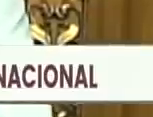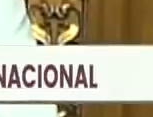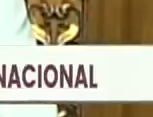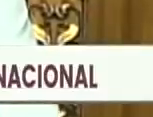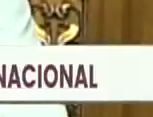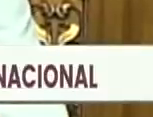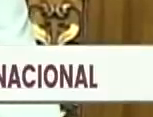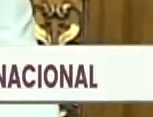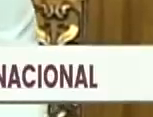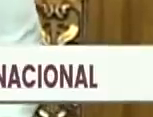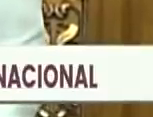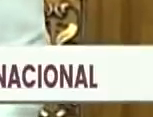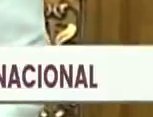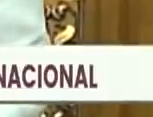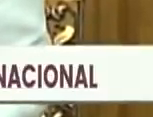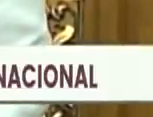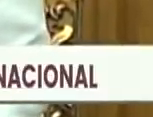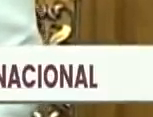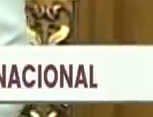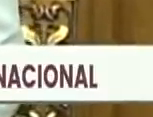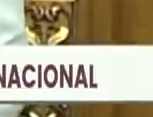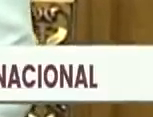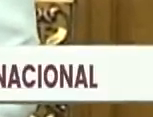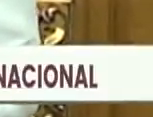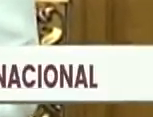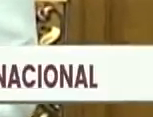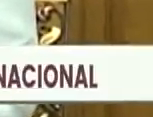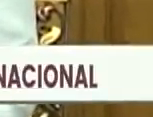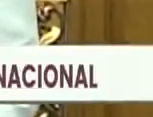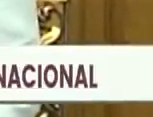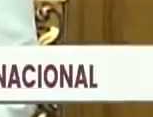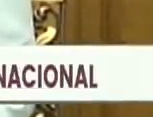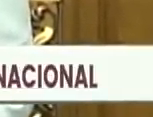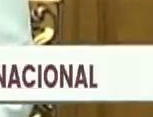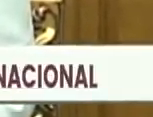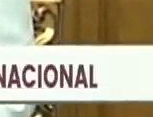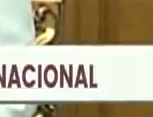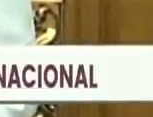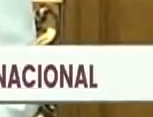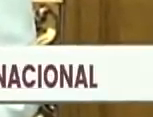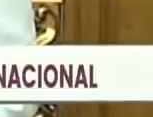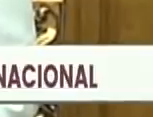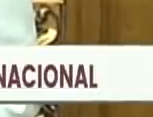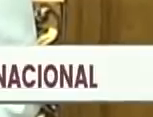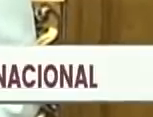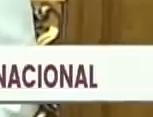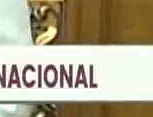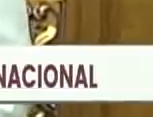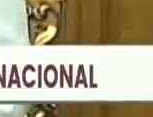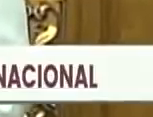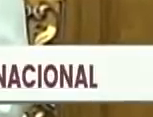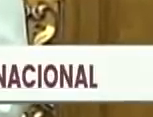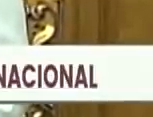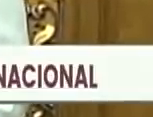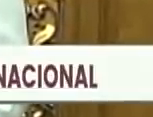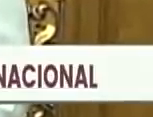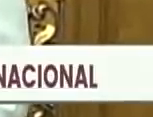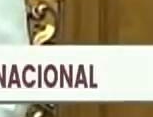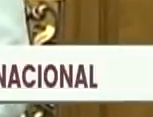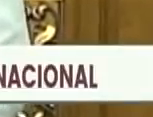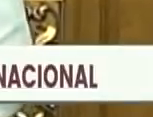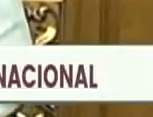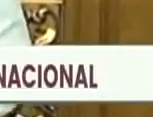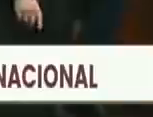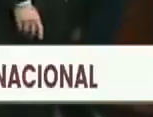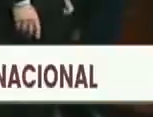Me acompañan igualmente el Consejo de Vicepresidentes, a quienes también saludo y